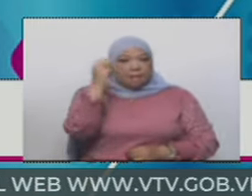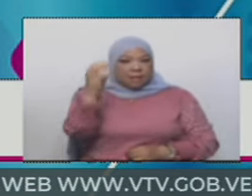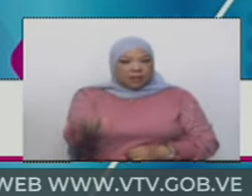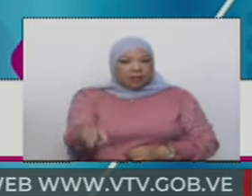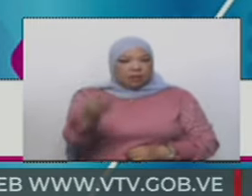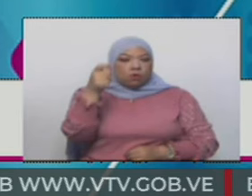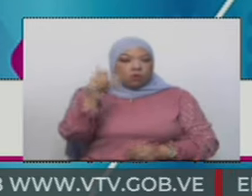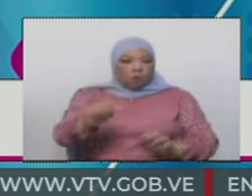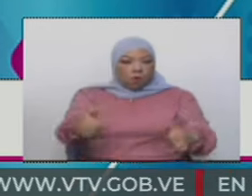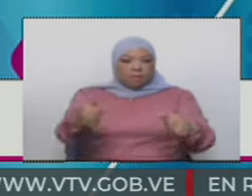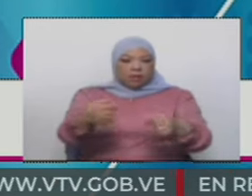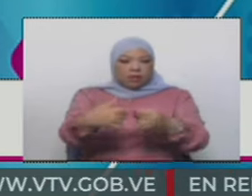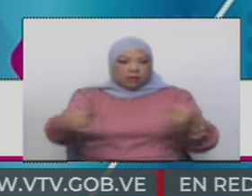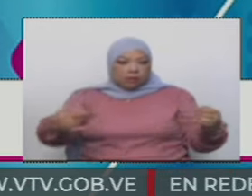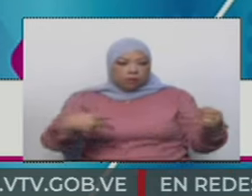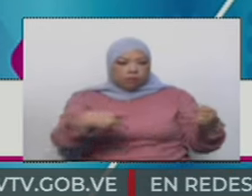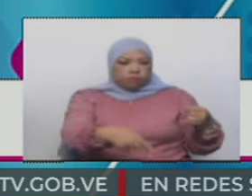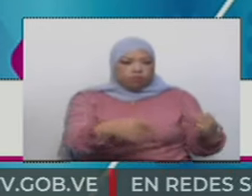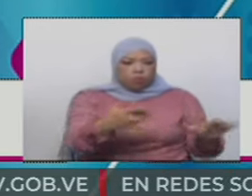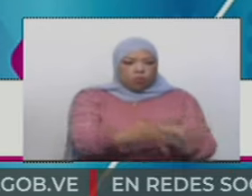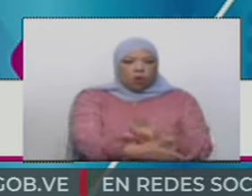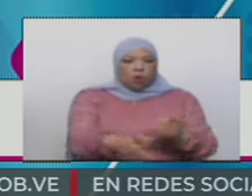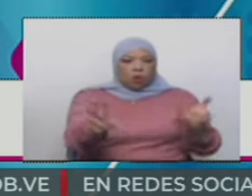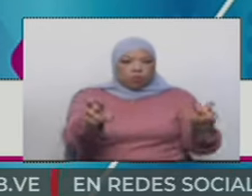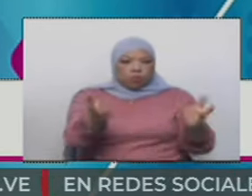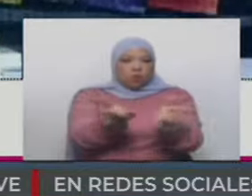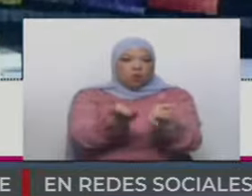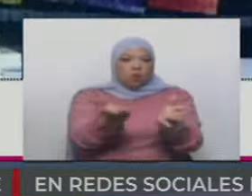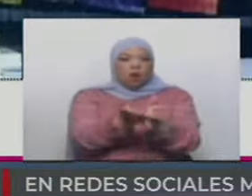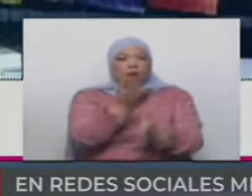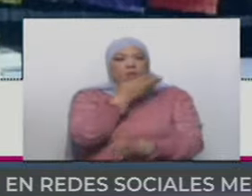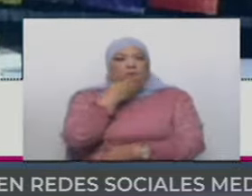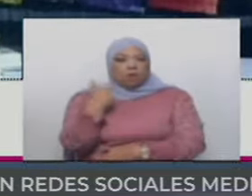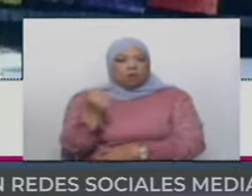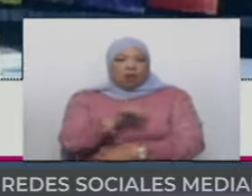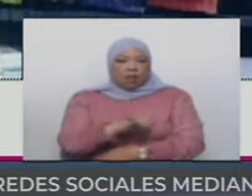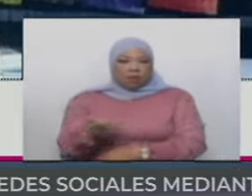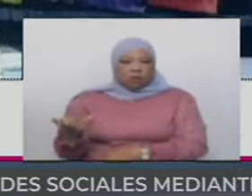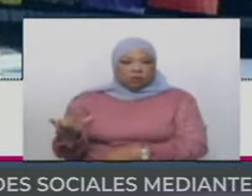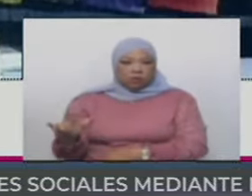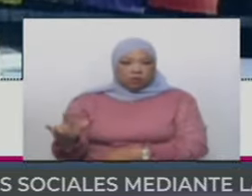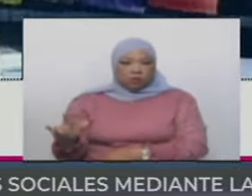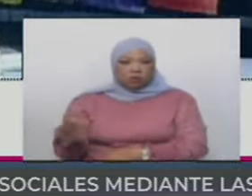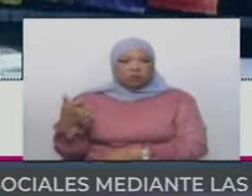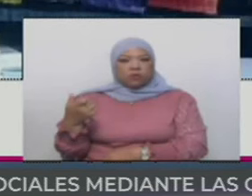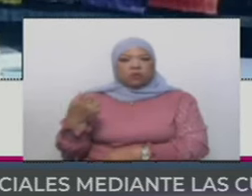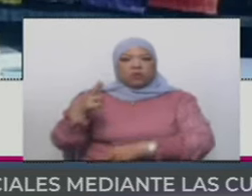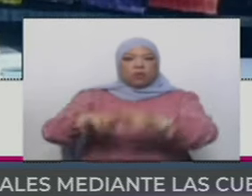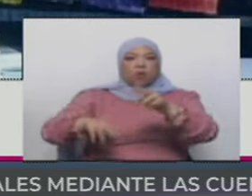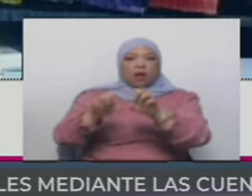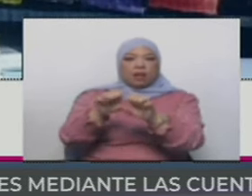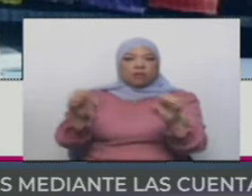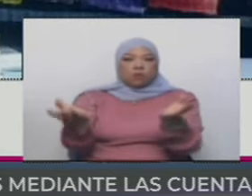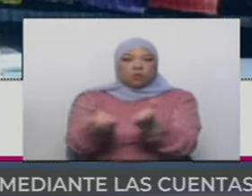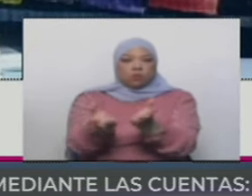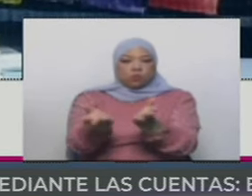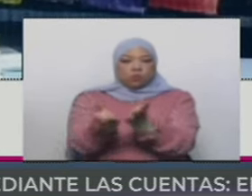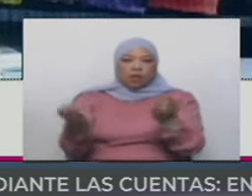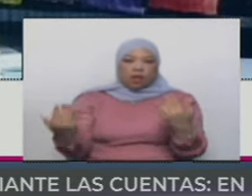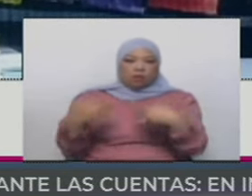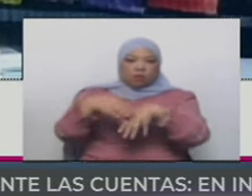a inaugurar de paquete, a entregar, mejor dicho, de paquete, el complejo educativo